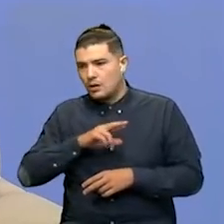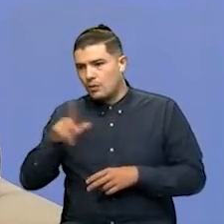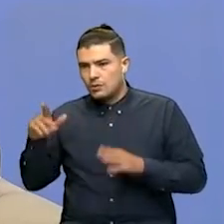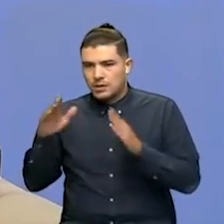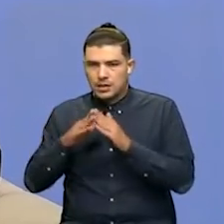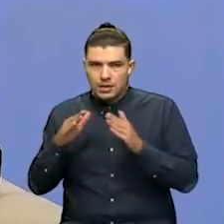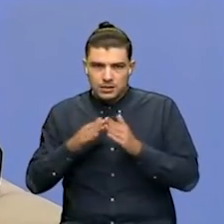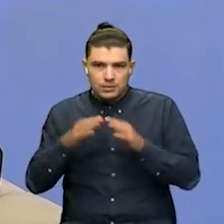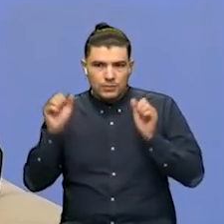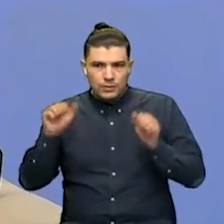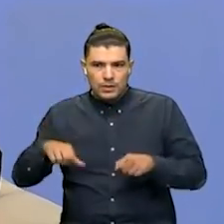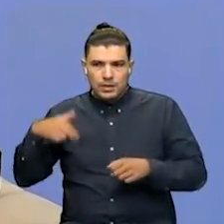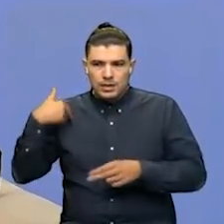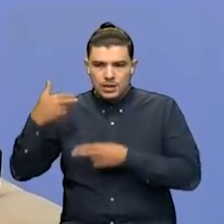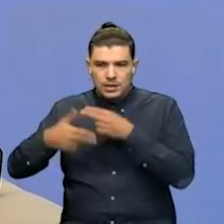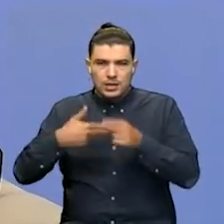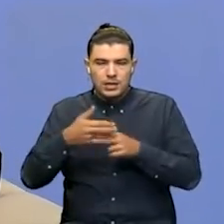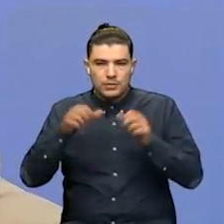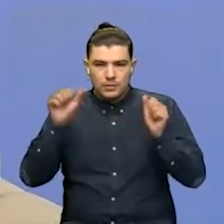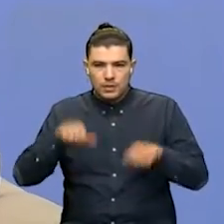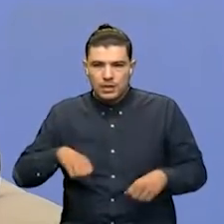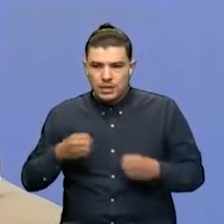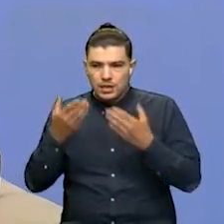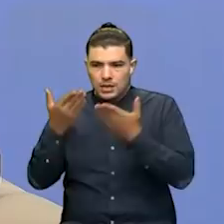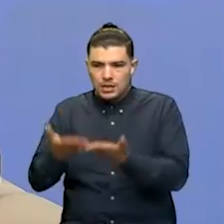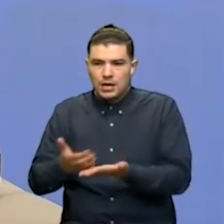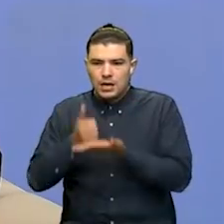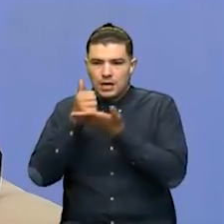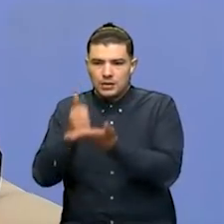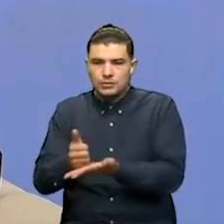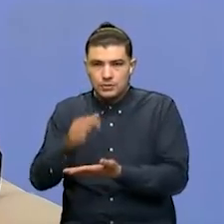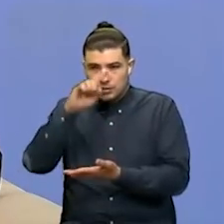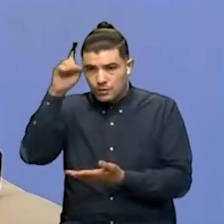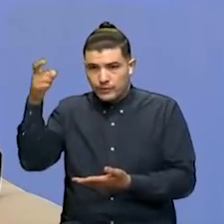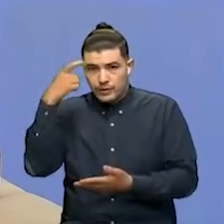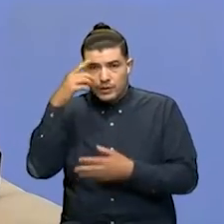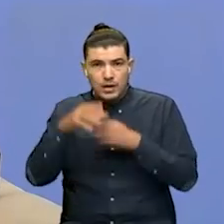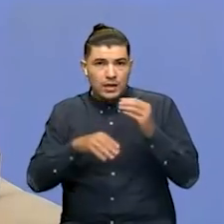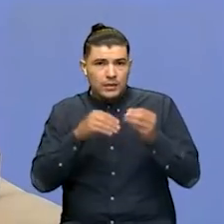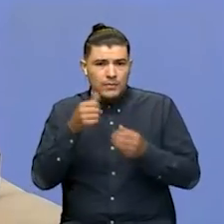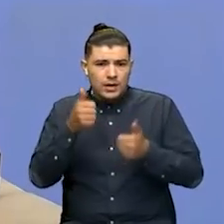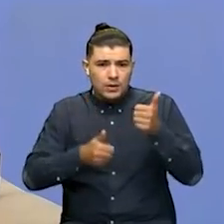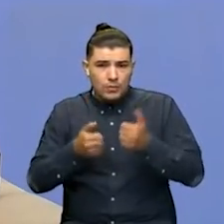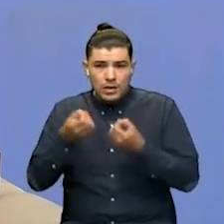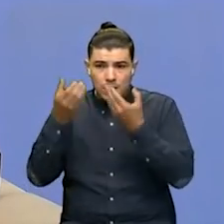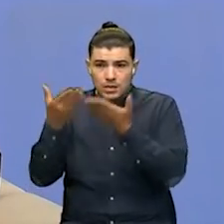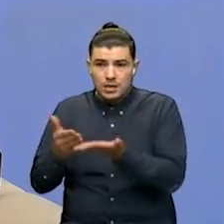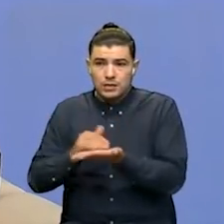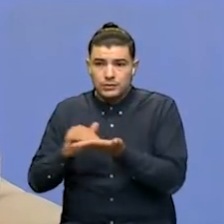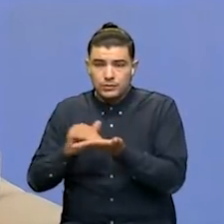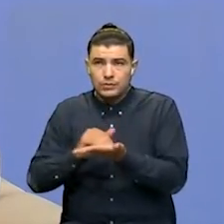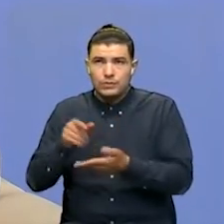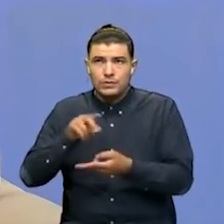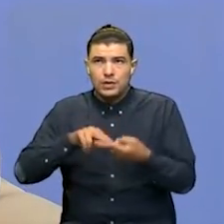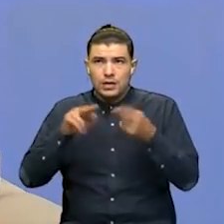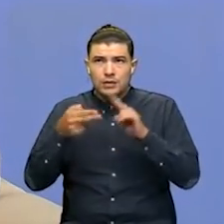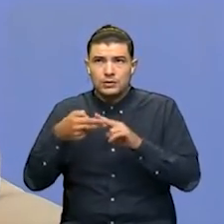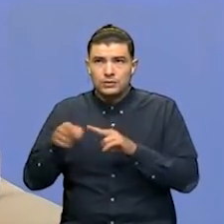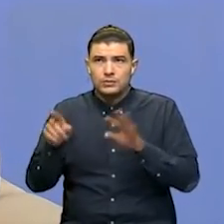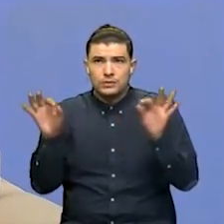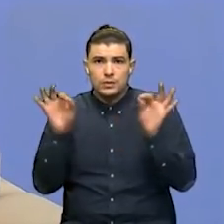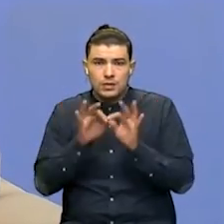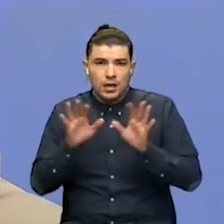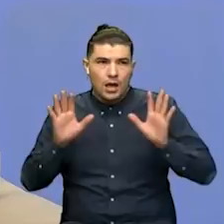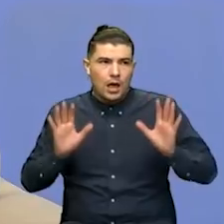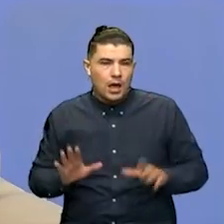como para adquirir como esa ayuda del gobierno y demás. Entonces, ¿cuál sería de pronto una solución pues relativamente sencilla? Es